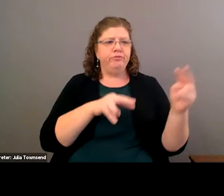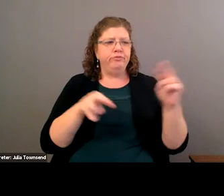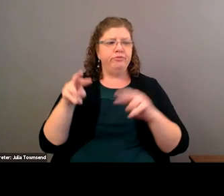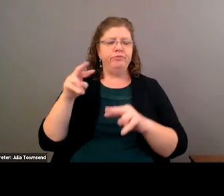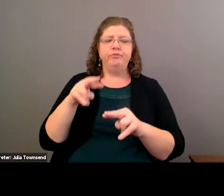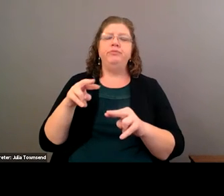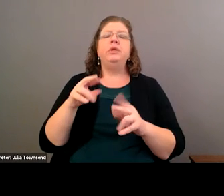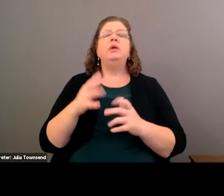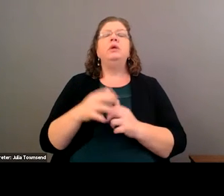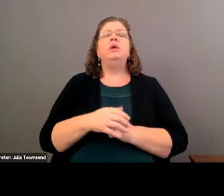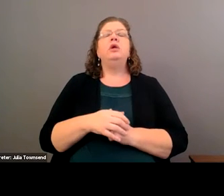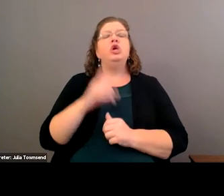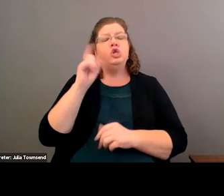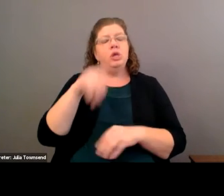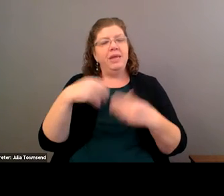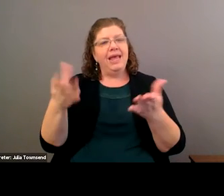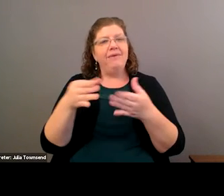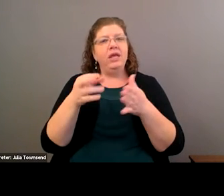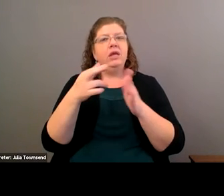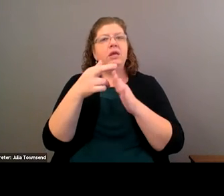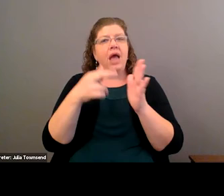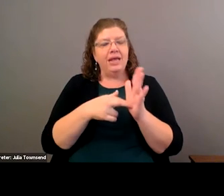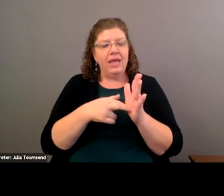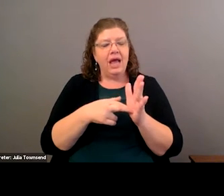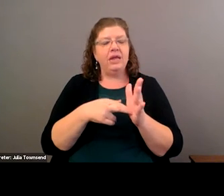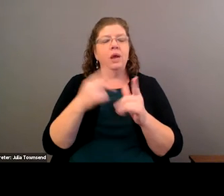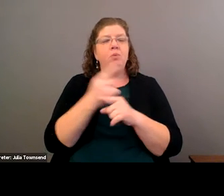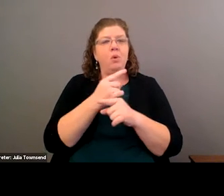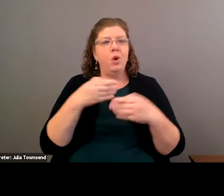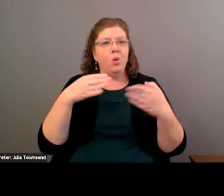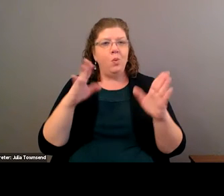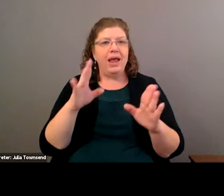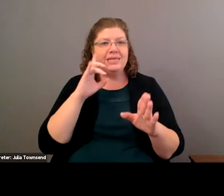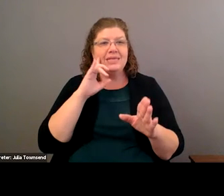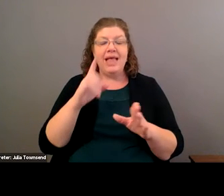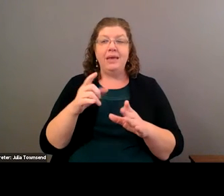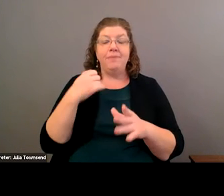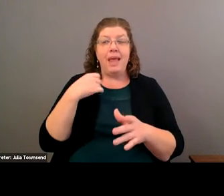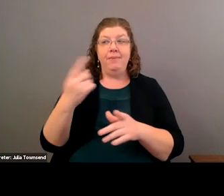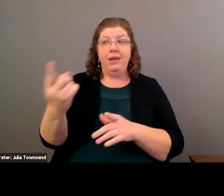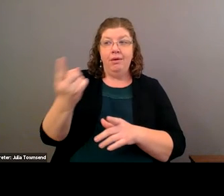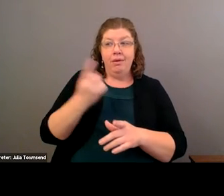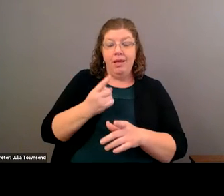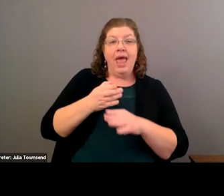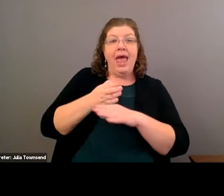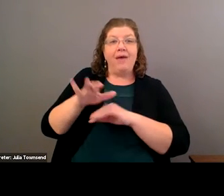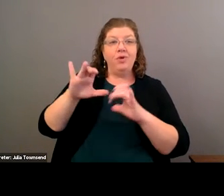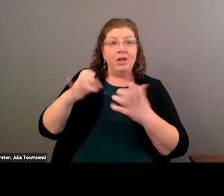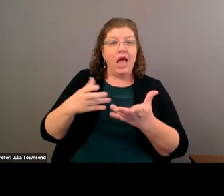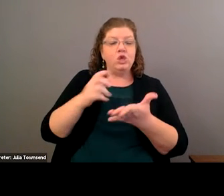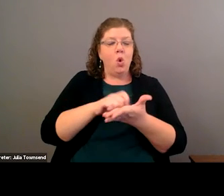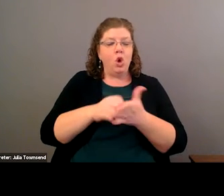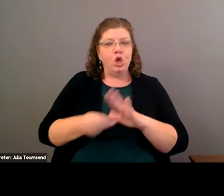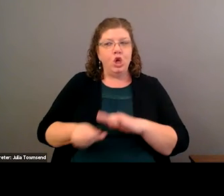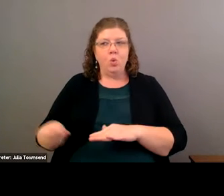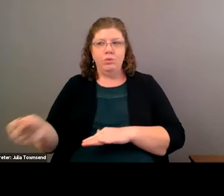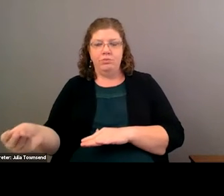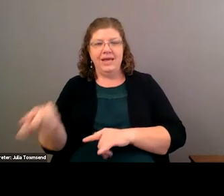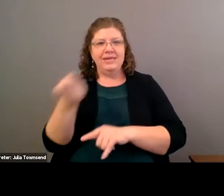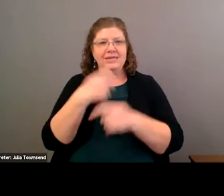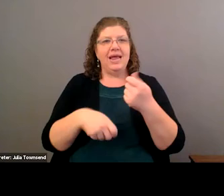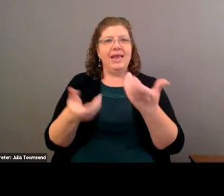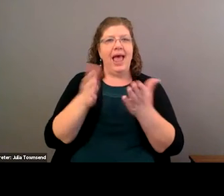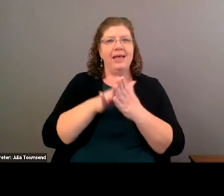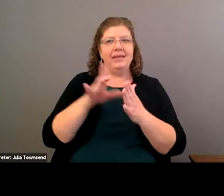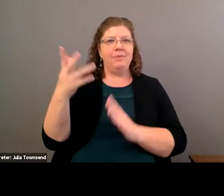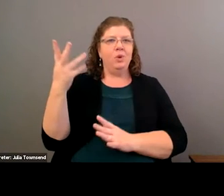El personal de la escuela debe recibir pautas y de cómo pueden instrucciones sobre cómo pueden lidiar con esto de la forma más